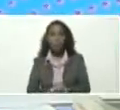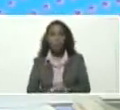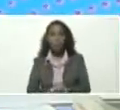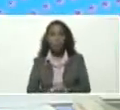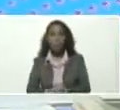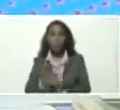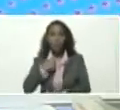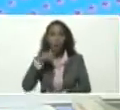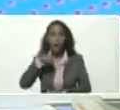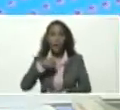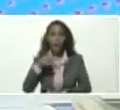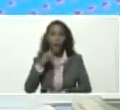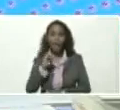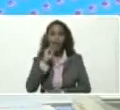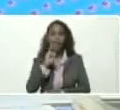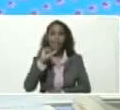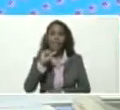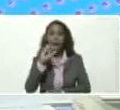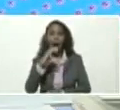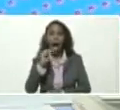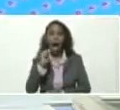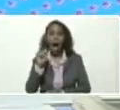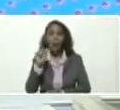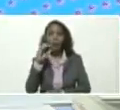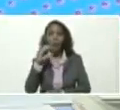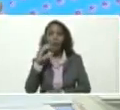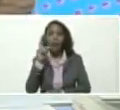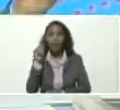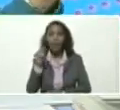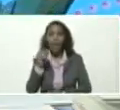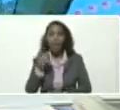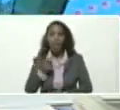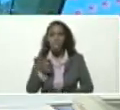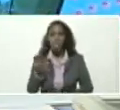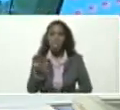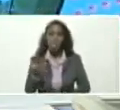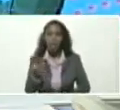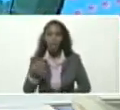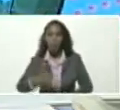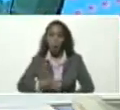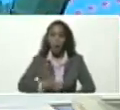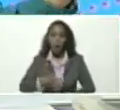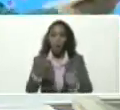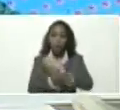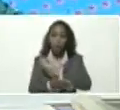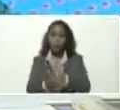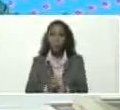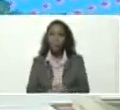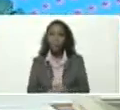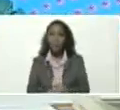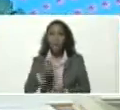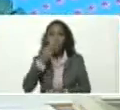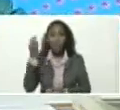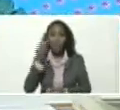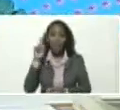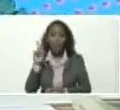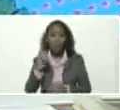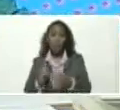Aquí tengo de Isaac Morales Fernández, zozobra, novela. Bueno, realmente es un